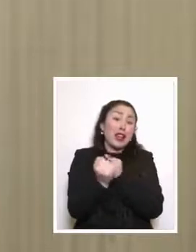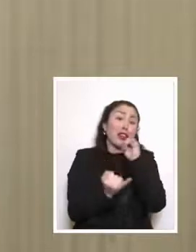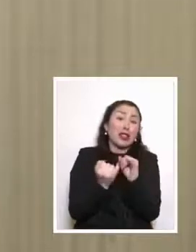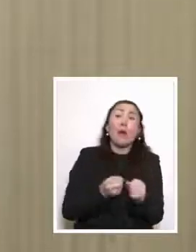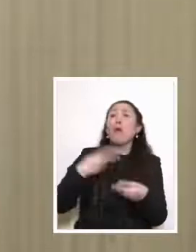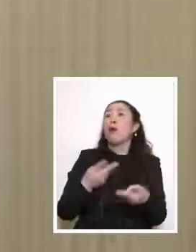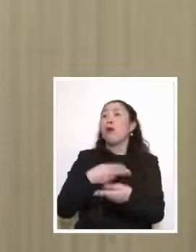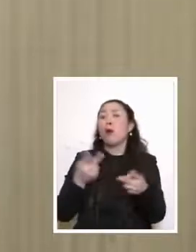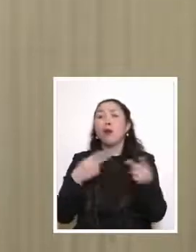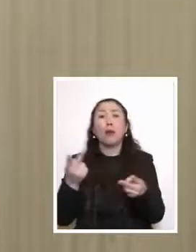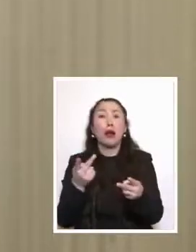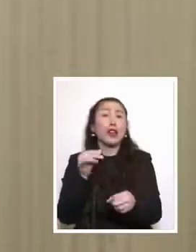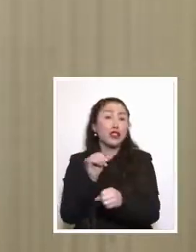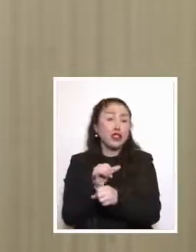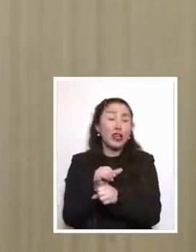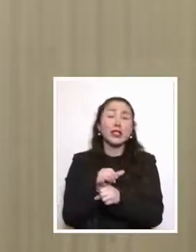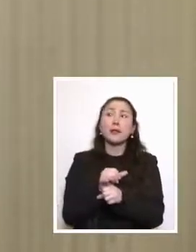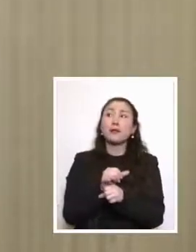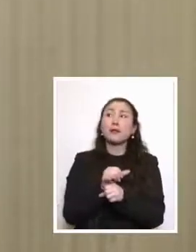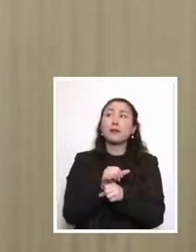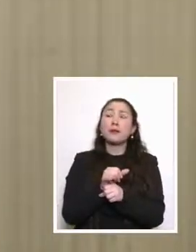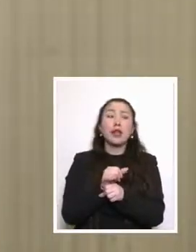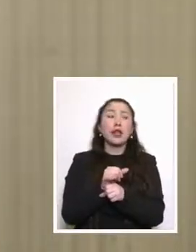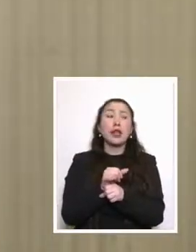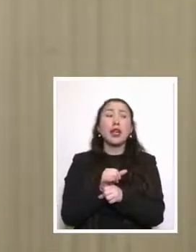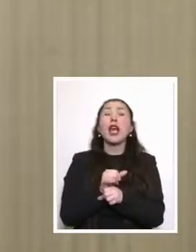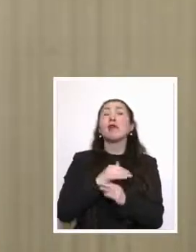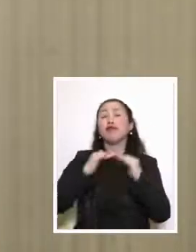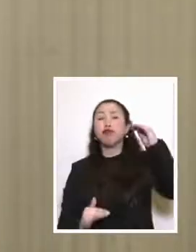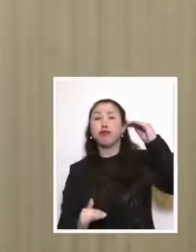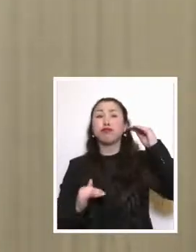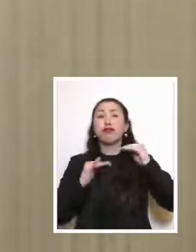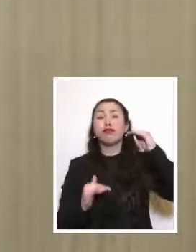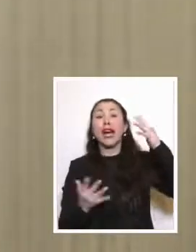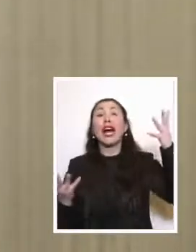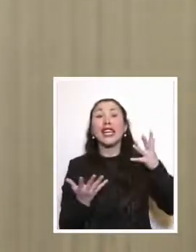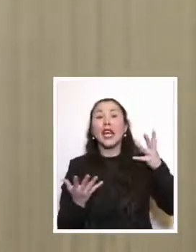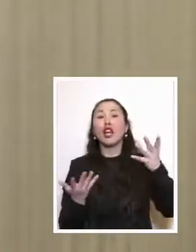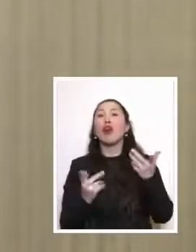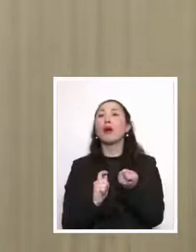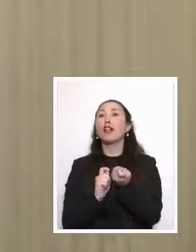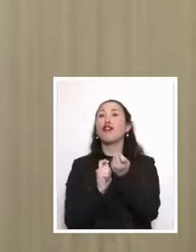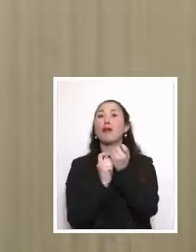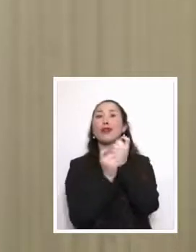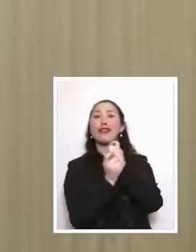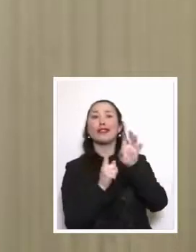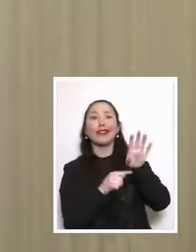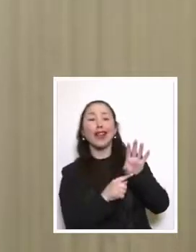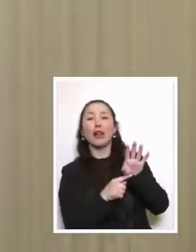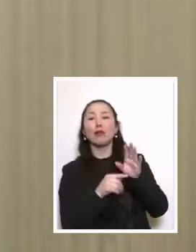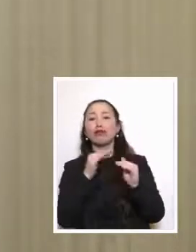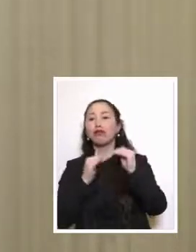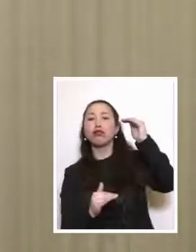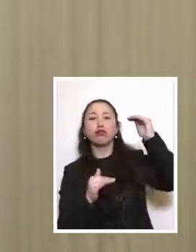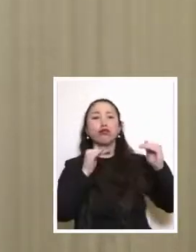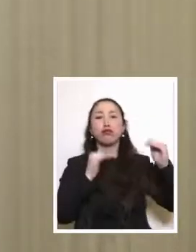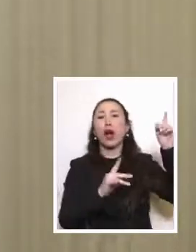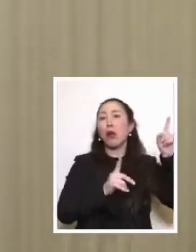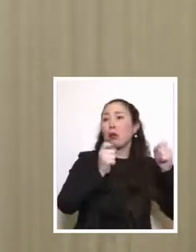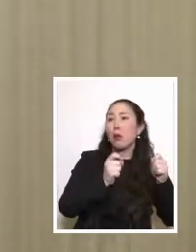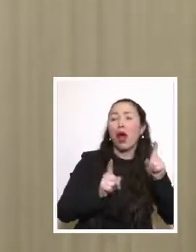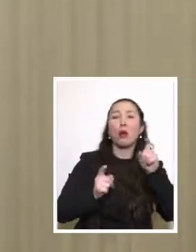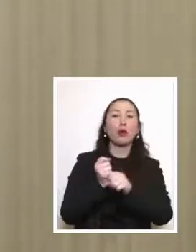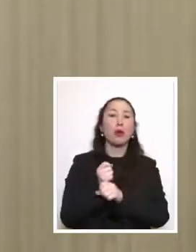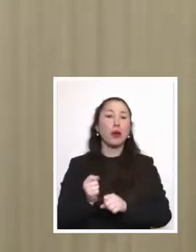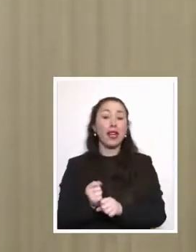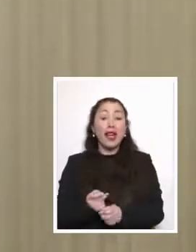tremendas inequalidades que están viniendo en relación a la transformación digital. La publicación es un